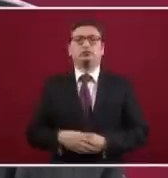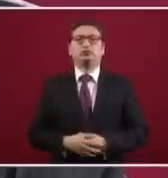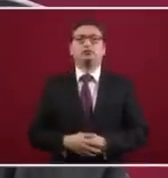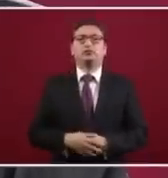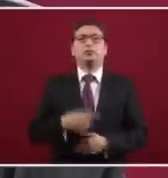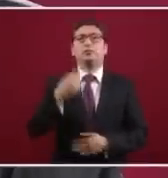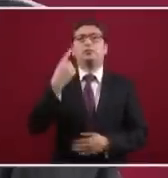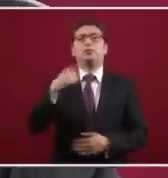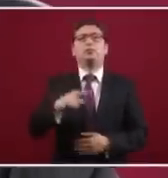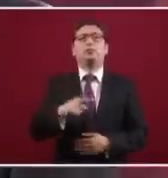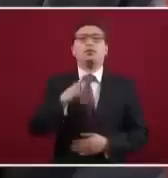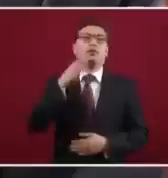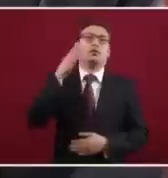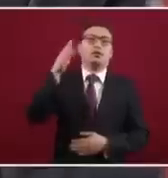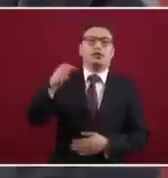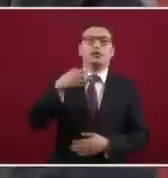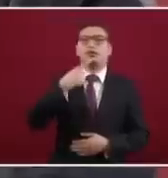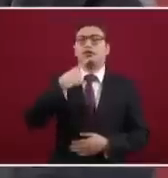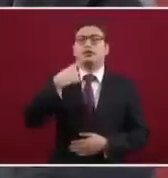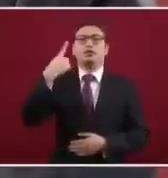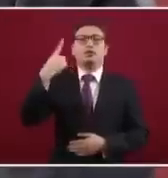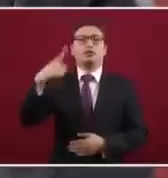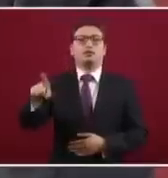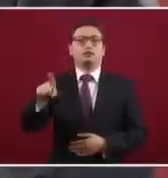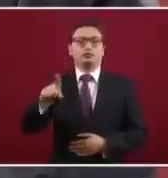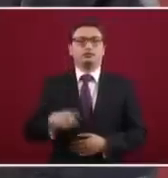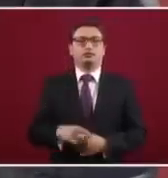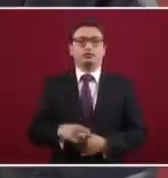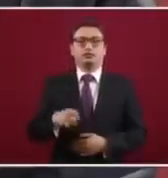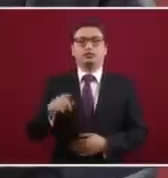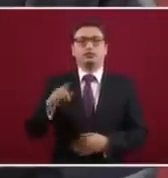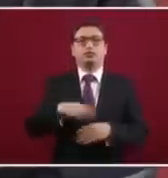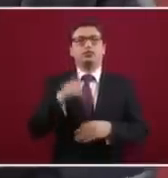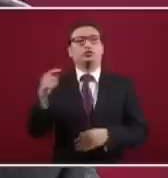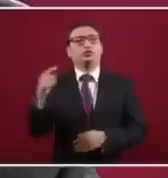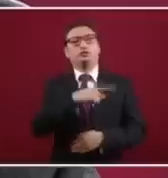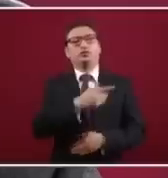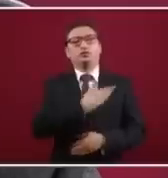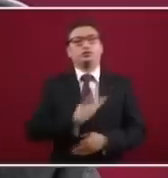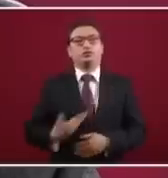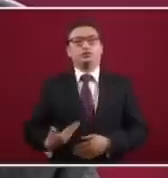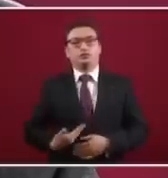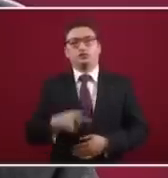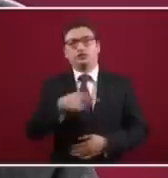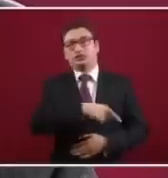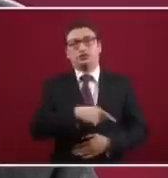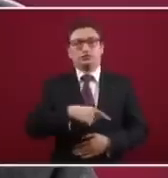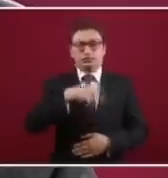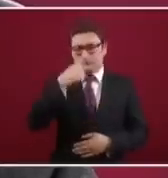a denunciar al presidente de la República